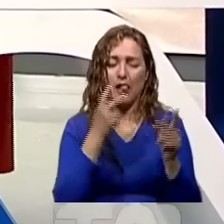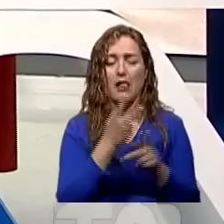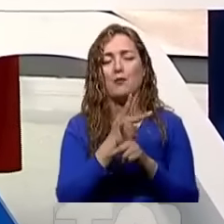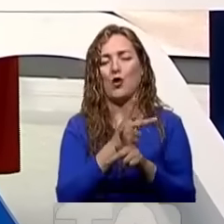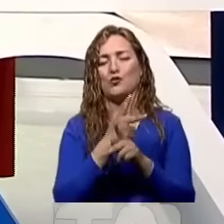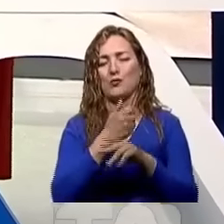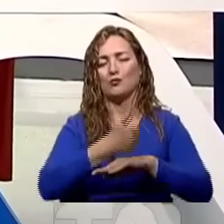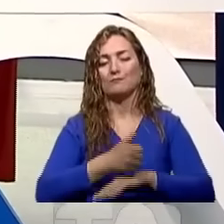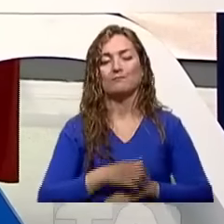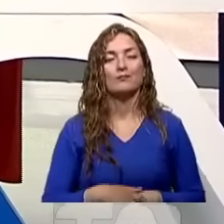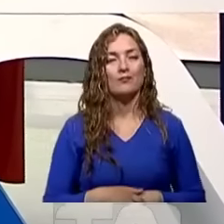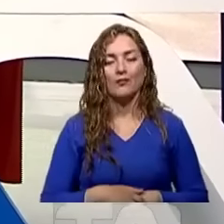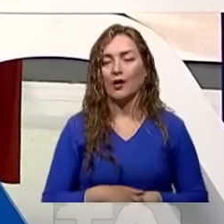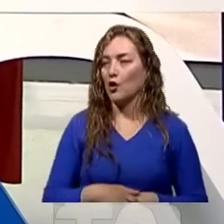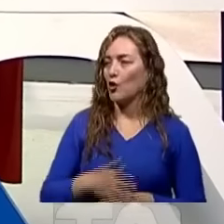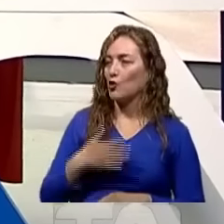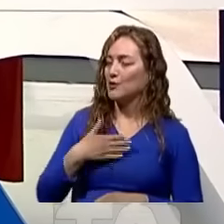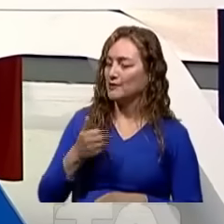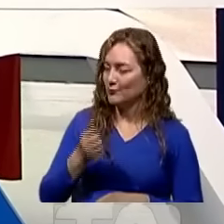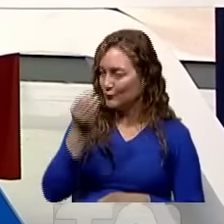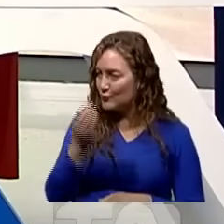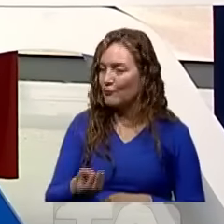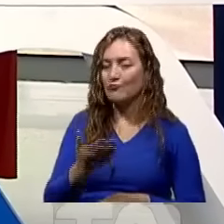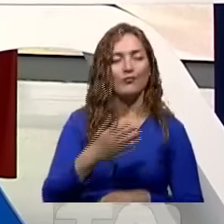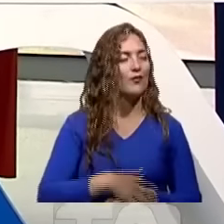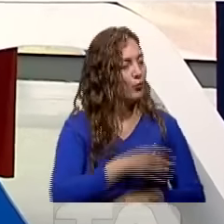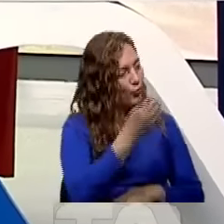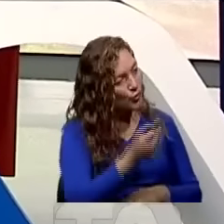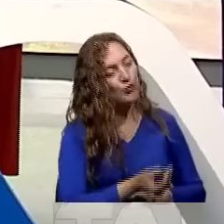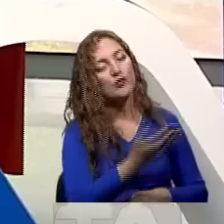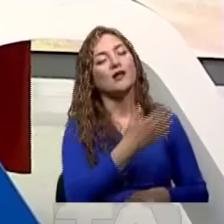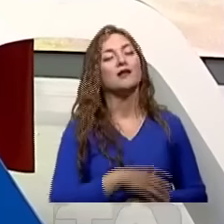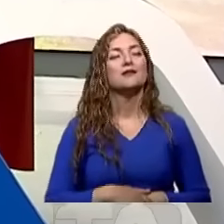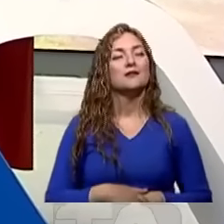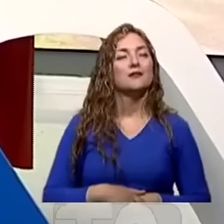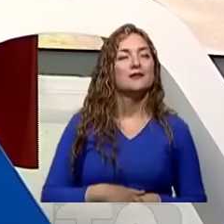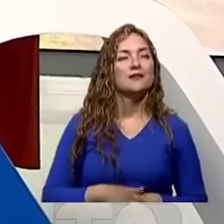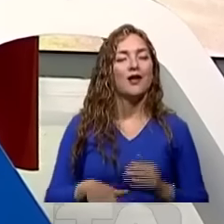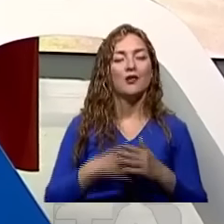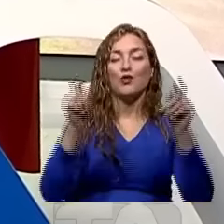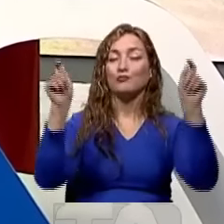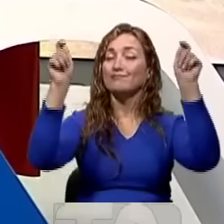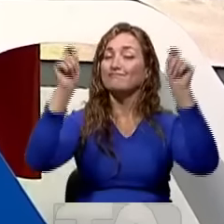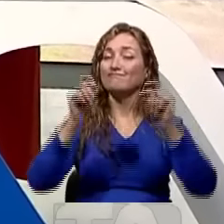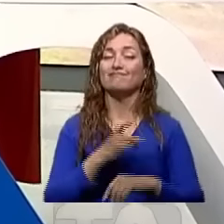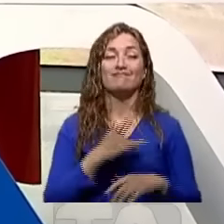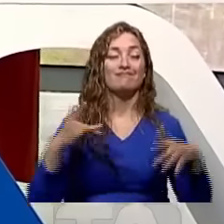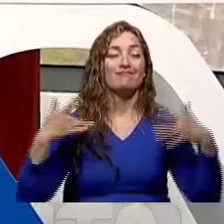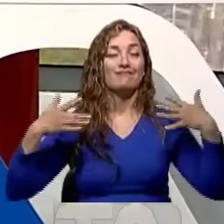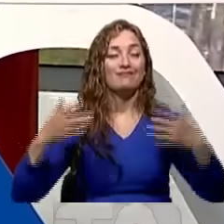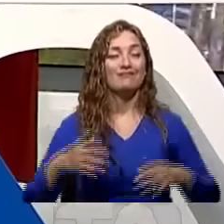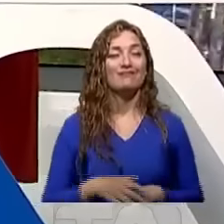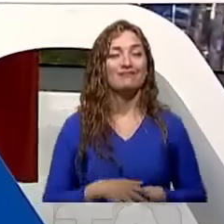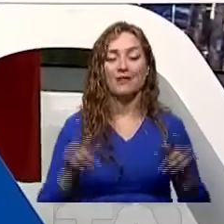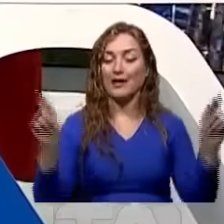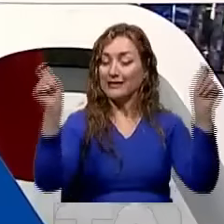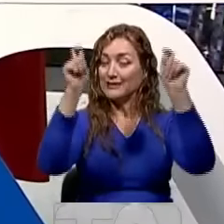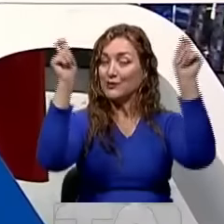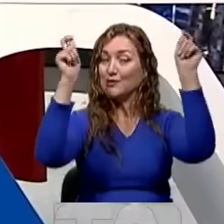la autoridad. Querido Dieguito, Dieguito, qué gusto. Buenos días, ¿cómo está? ¿Todo bien? Muy bien. ¿Estamos de fiesta? Estoy feliz hoy. Estamos de